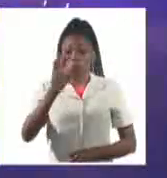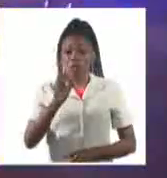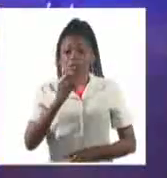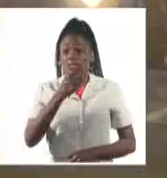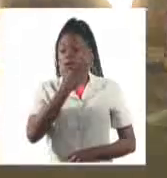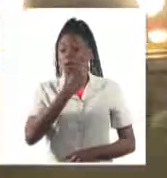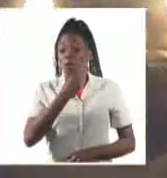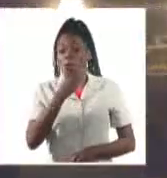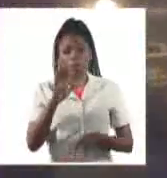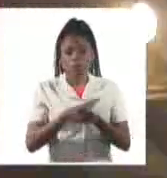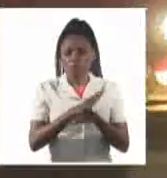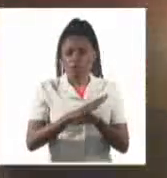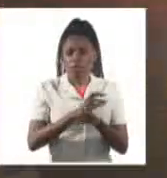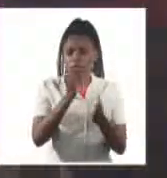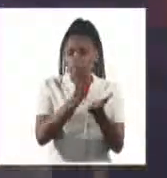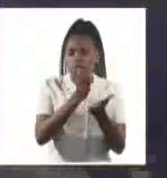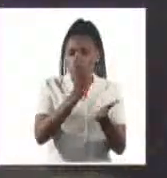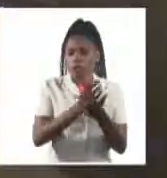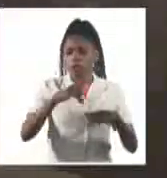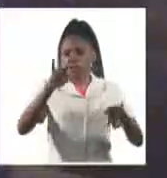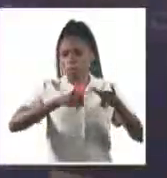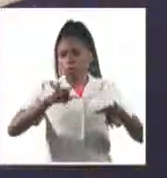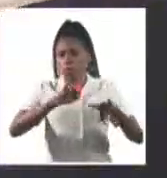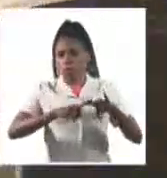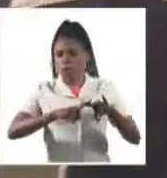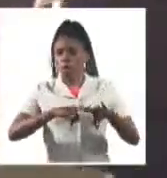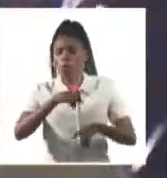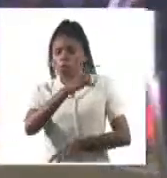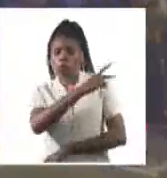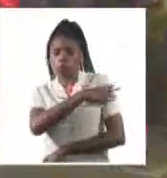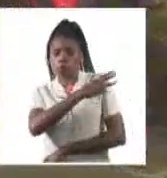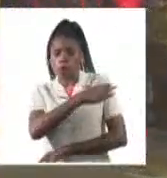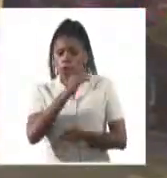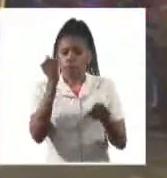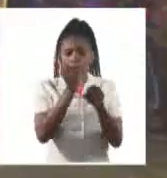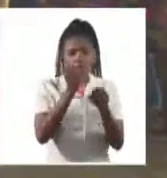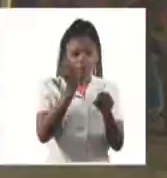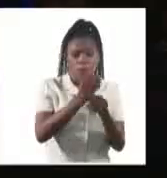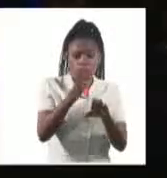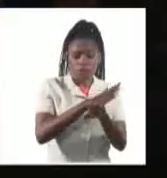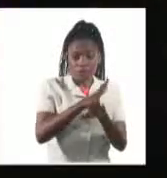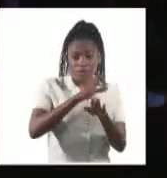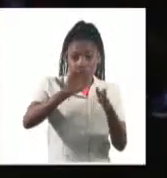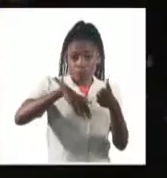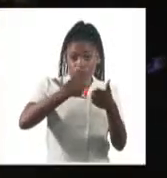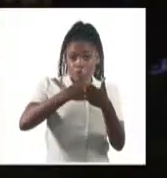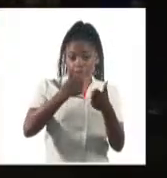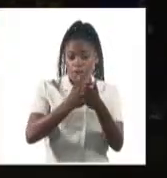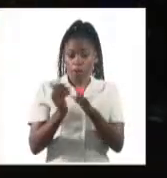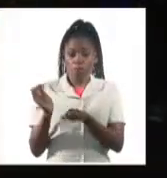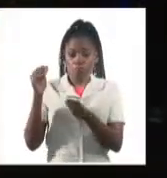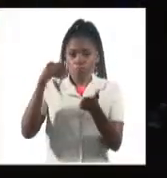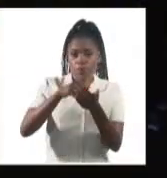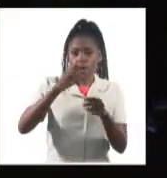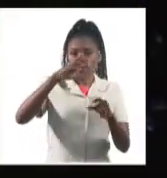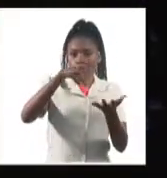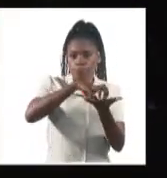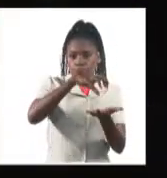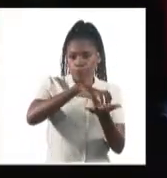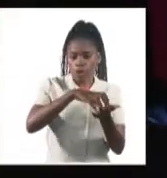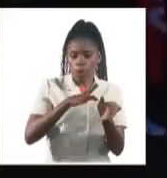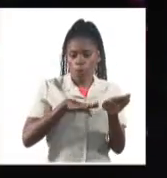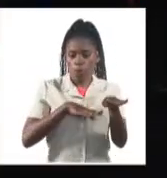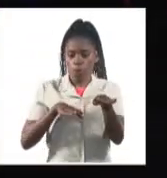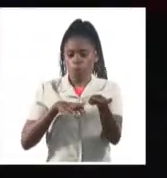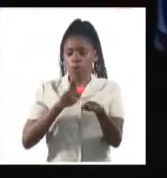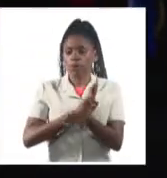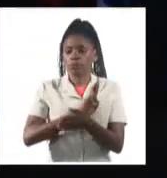entre estudiantes universitarios y de la enseñanza media así como trabajadores de diferentes sectores entraron a la ciudad en tradicional recorrido